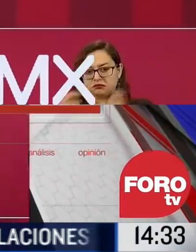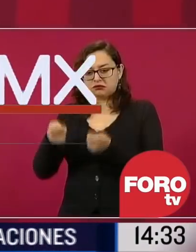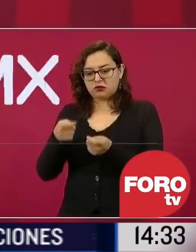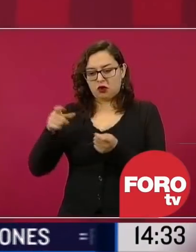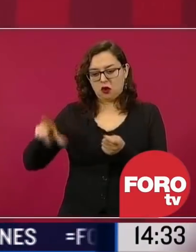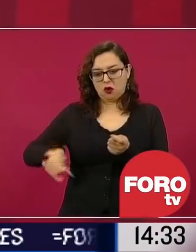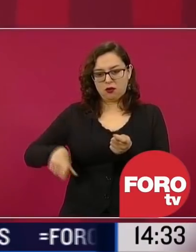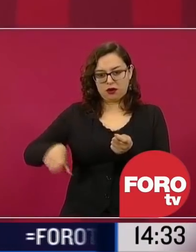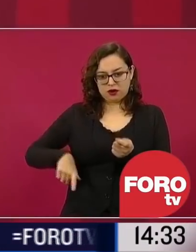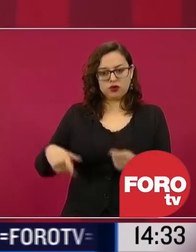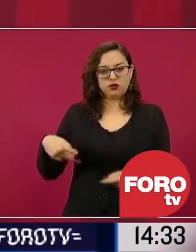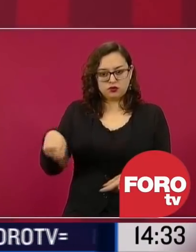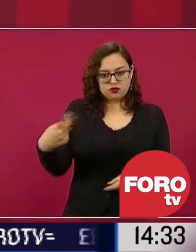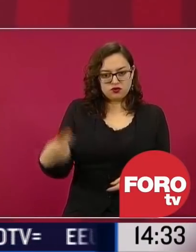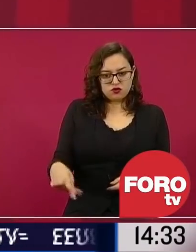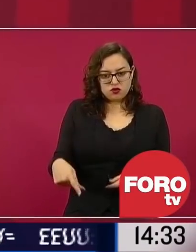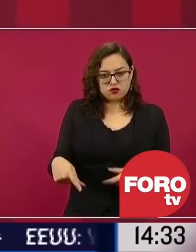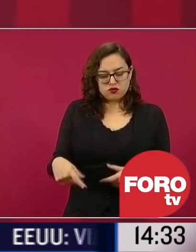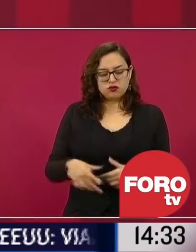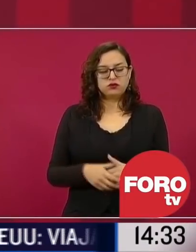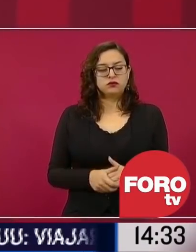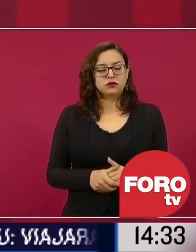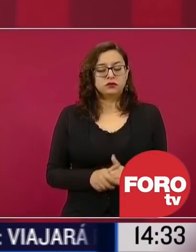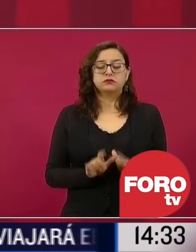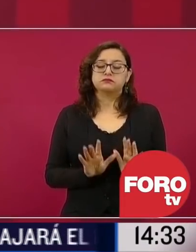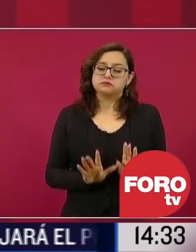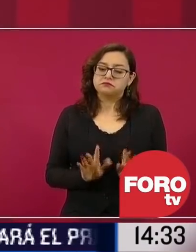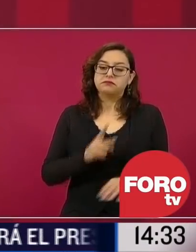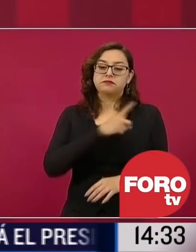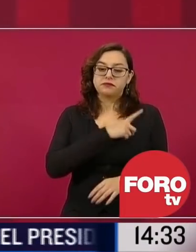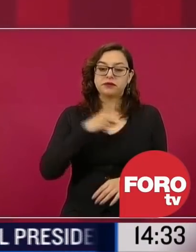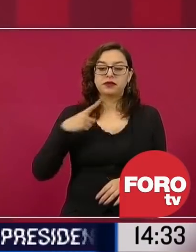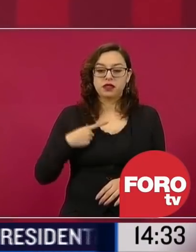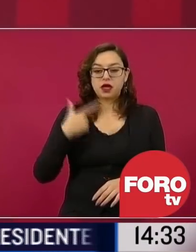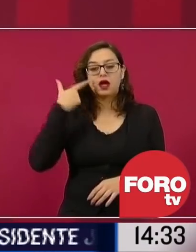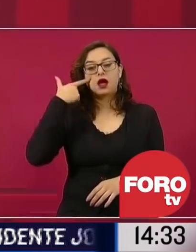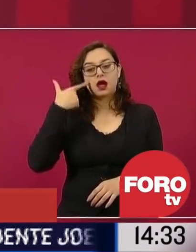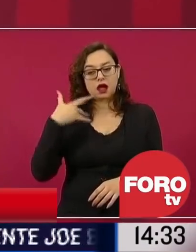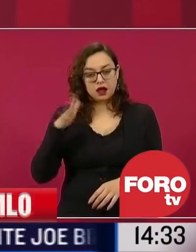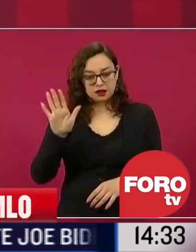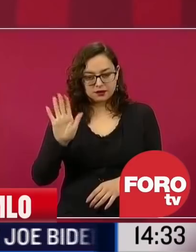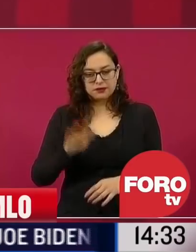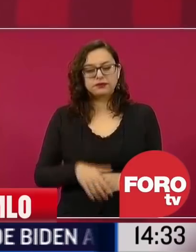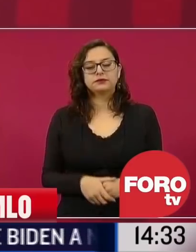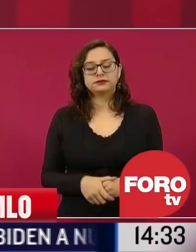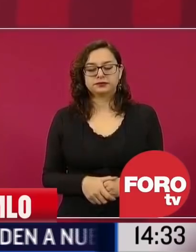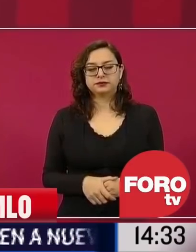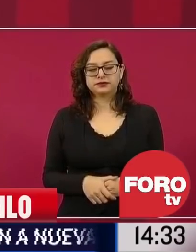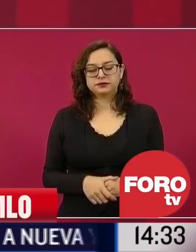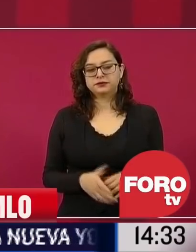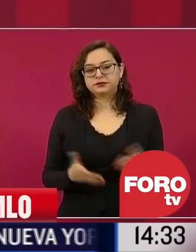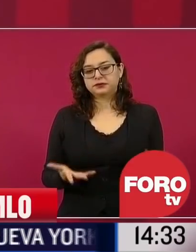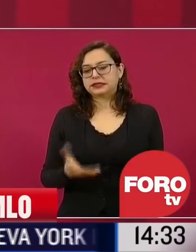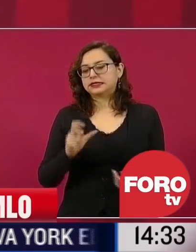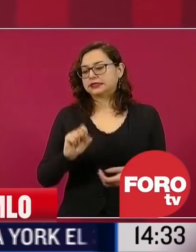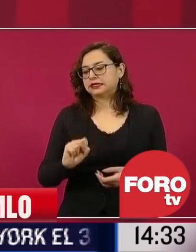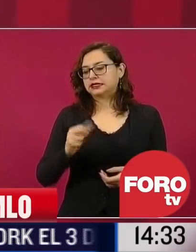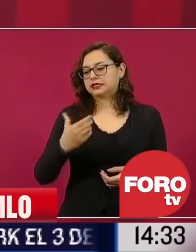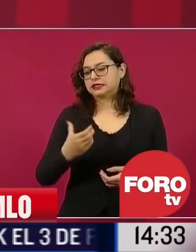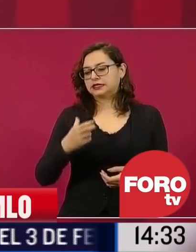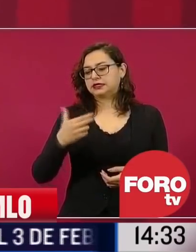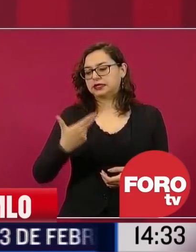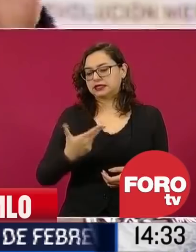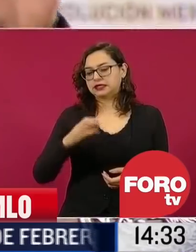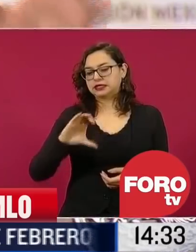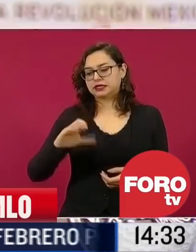En la conferencia matutina de este miércoles, el presidente Andrés Manuel López Obrador informó que el gobierno de México facilitará los trámites para